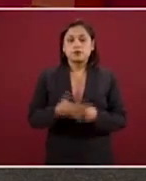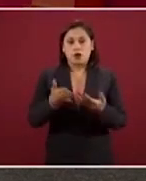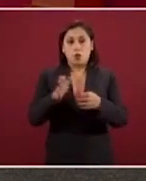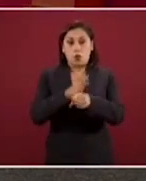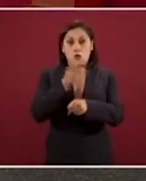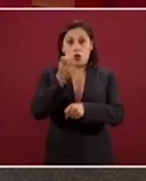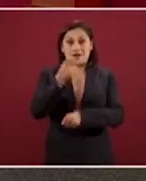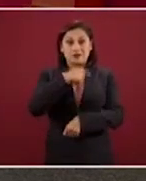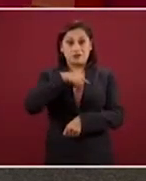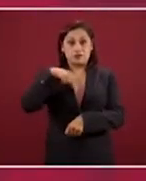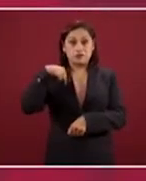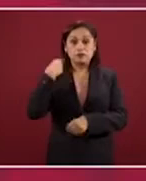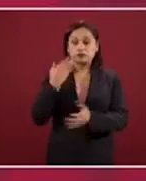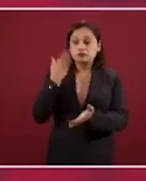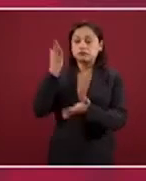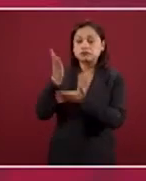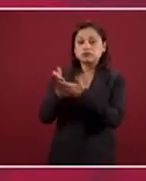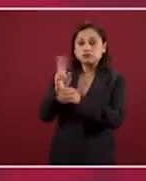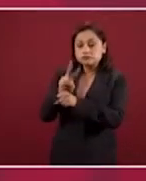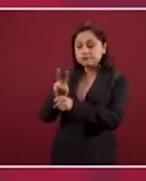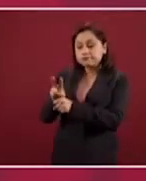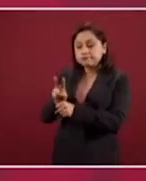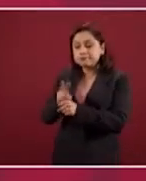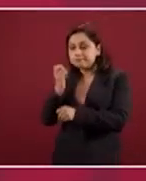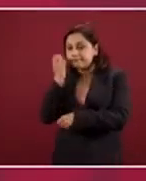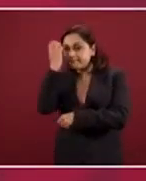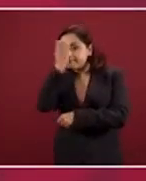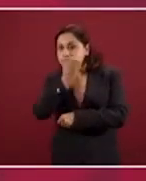supervisando, evaluando cómo vamos.